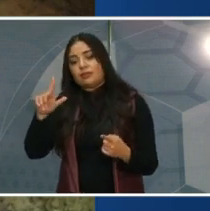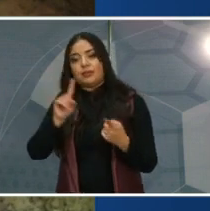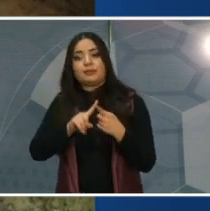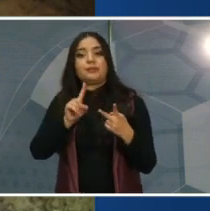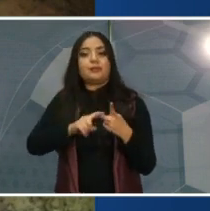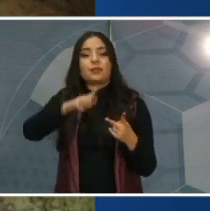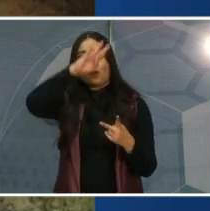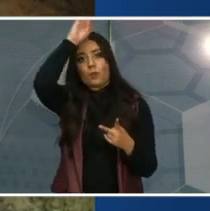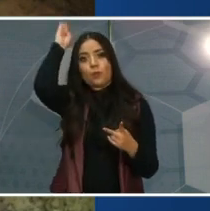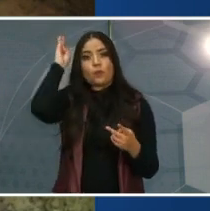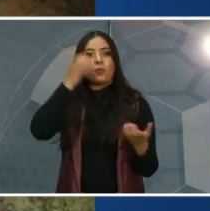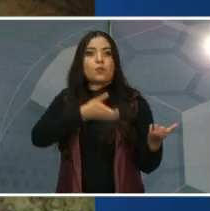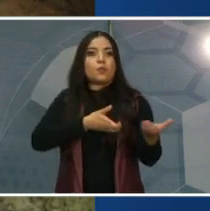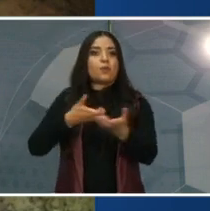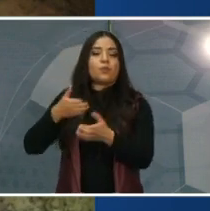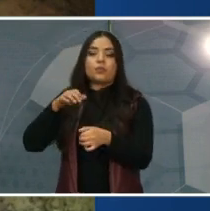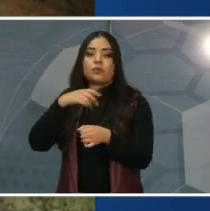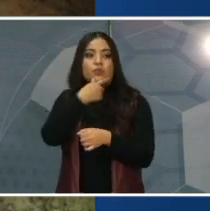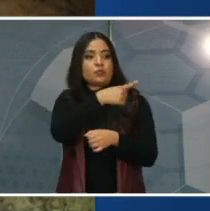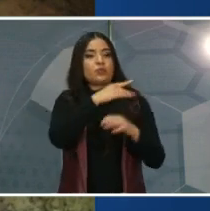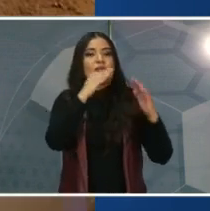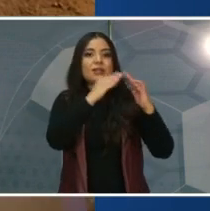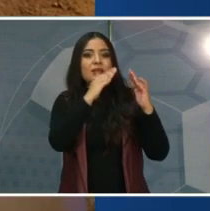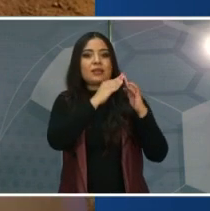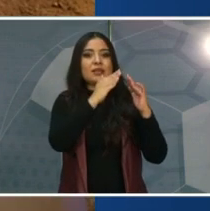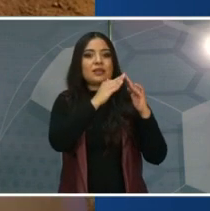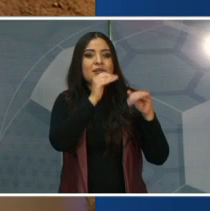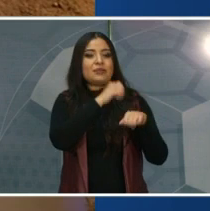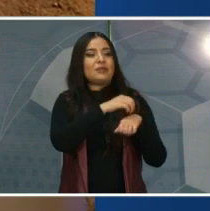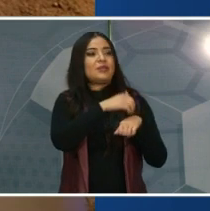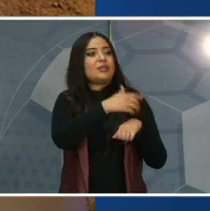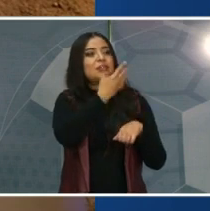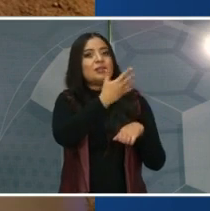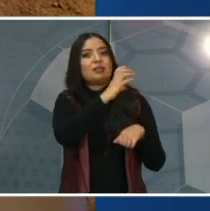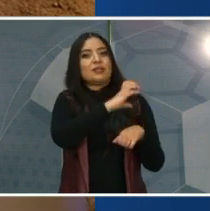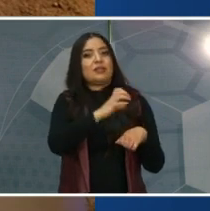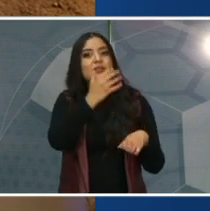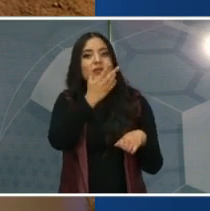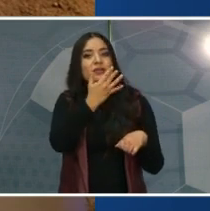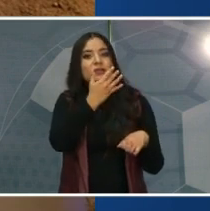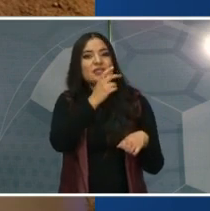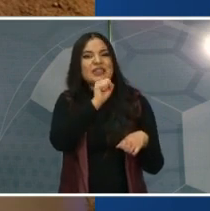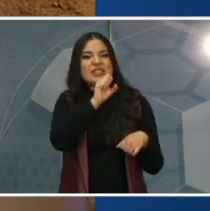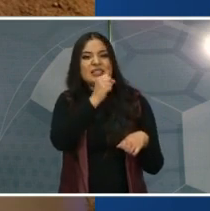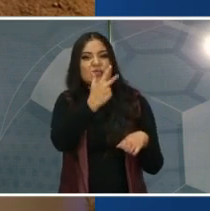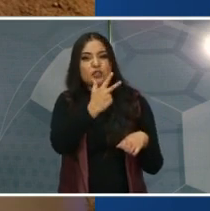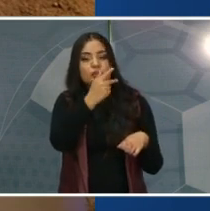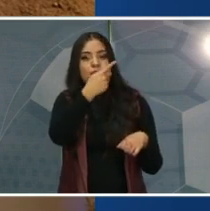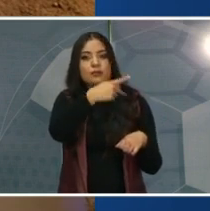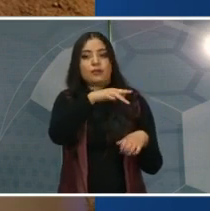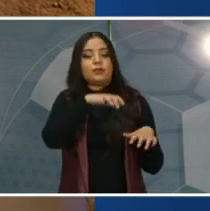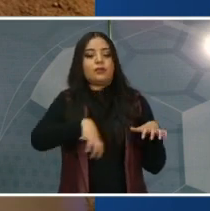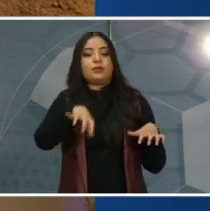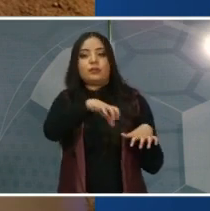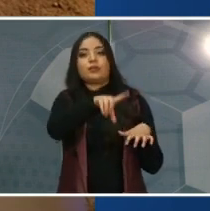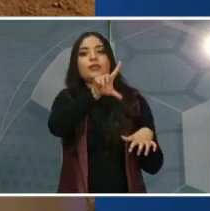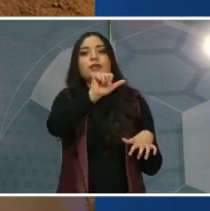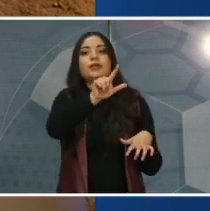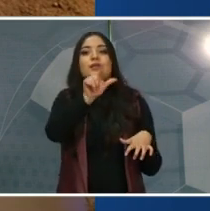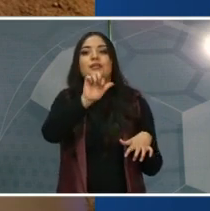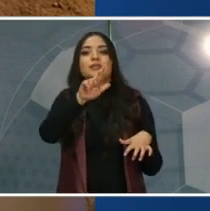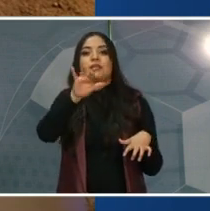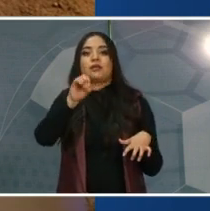domicilio marcado con el número 568 de la colonia ampliación lázaro cárdenas ya que se solicitaba el auxilio